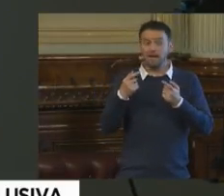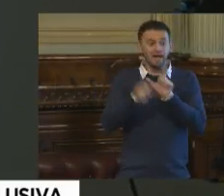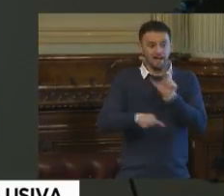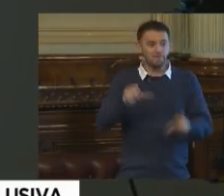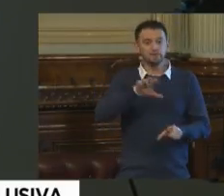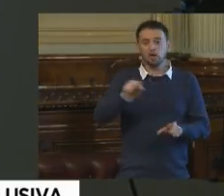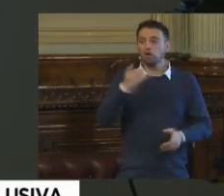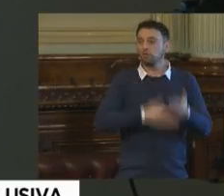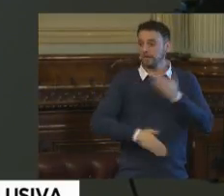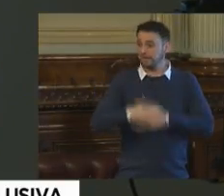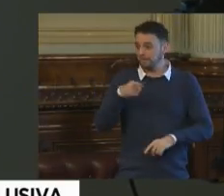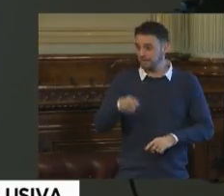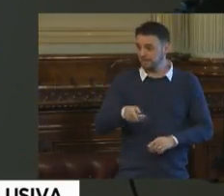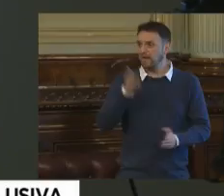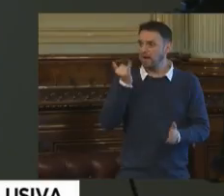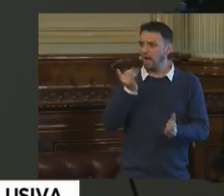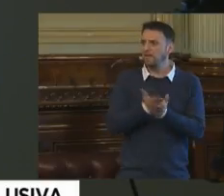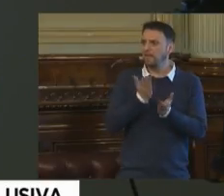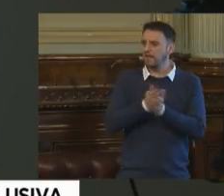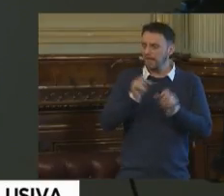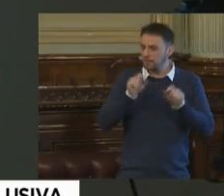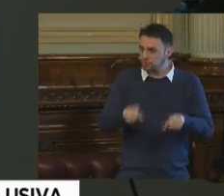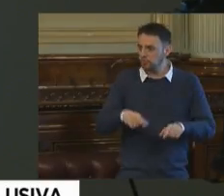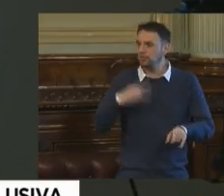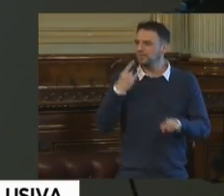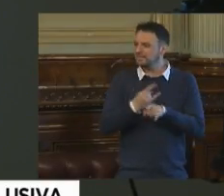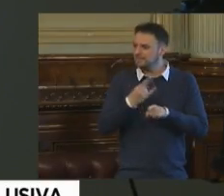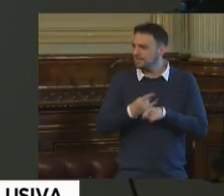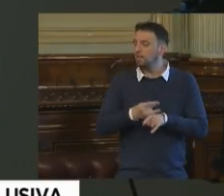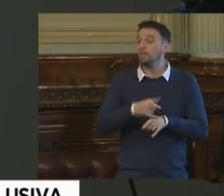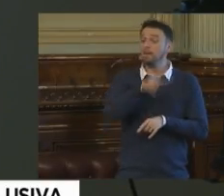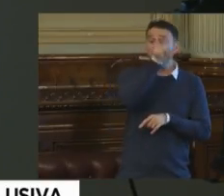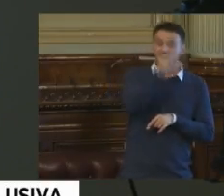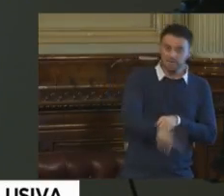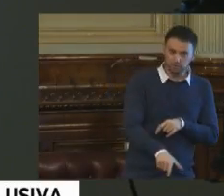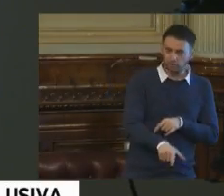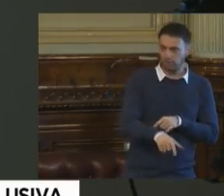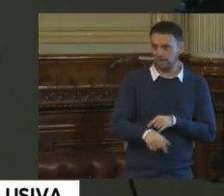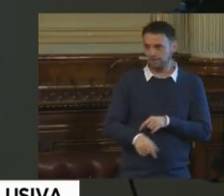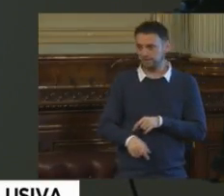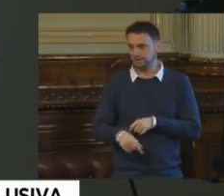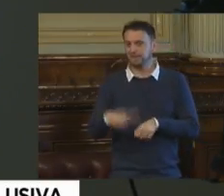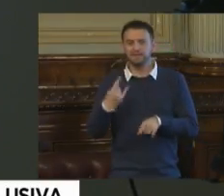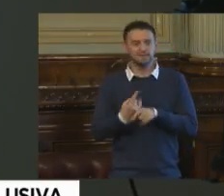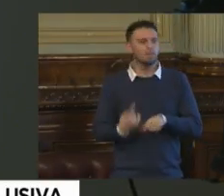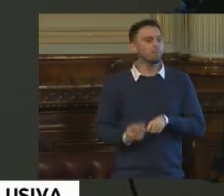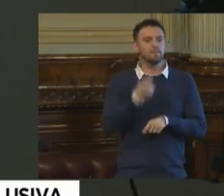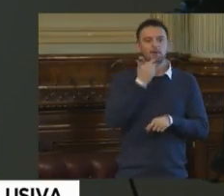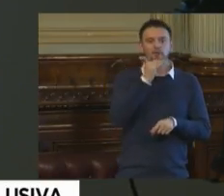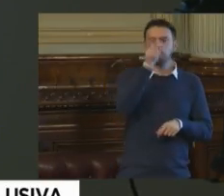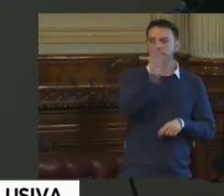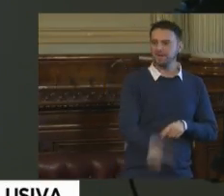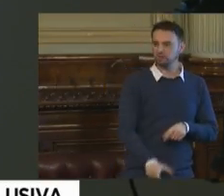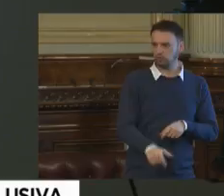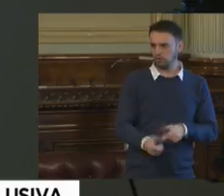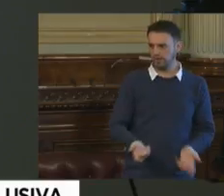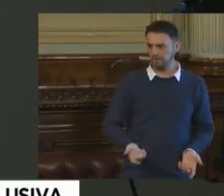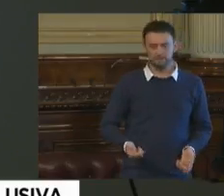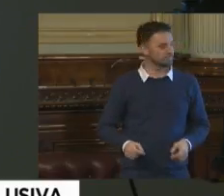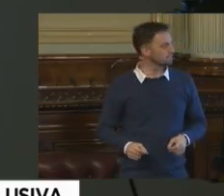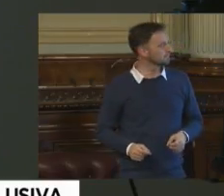personas que después con discapacidad como ciudadanos de pleno derecho esto siempre que digamos persona es algo que nos va nos va a surgir como